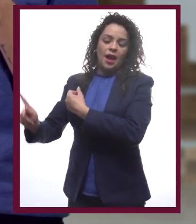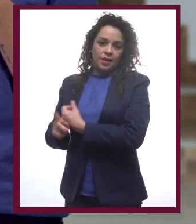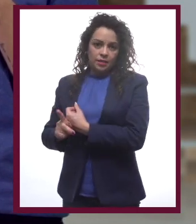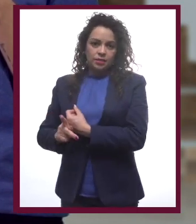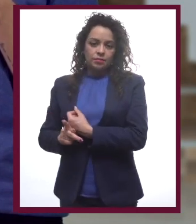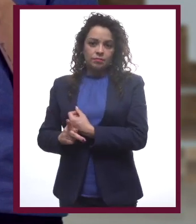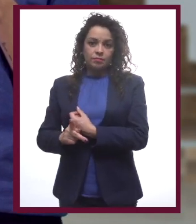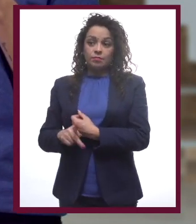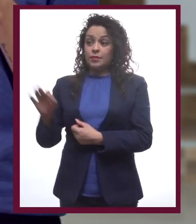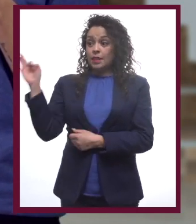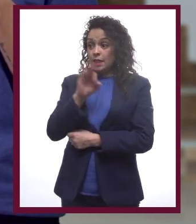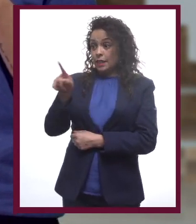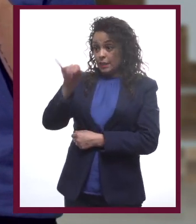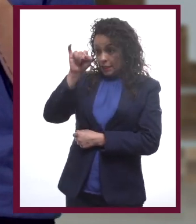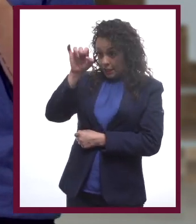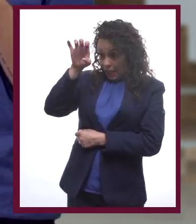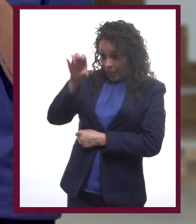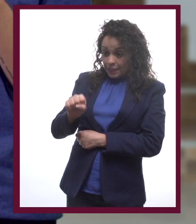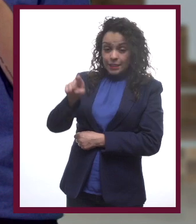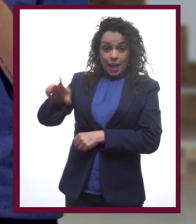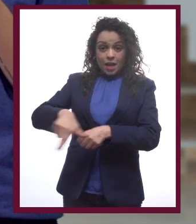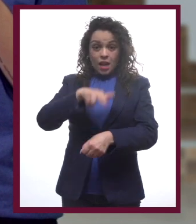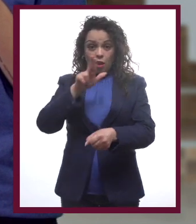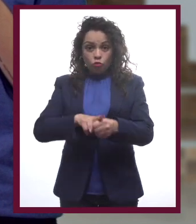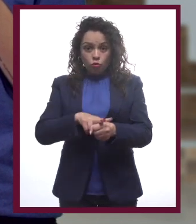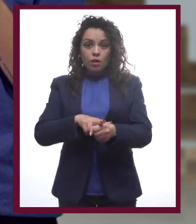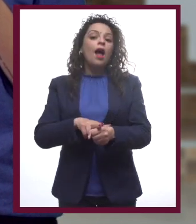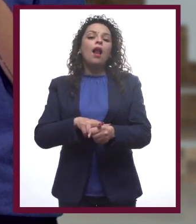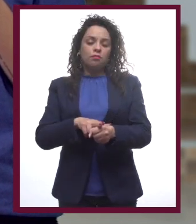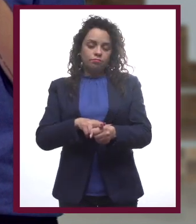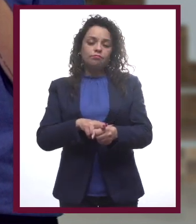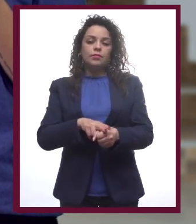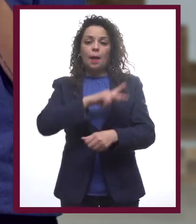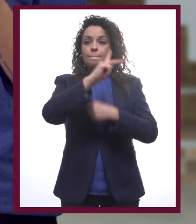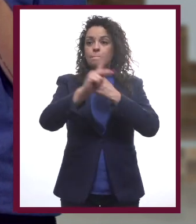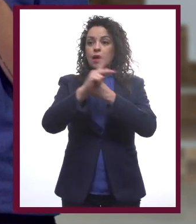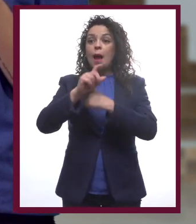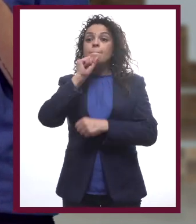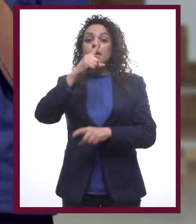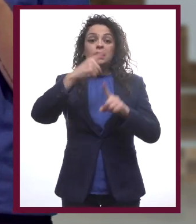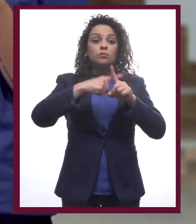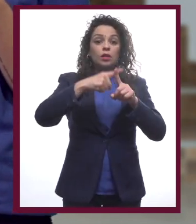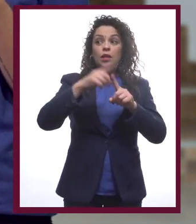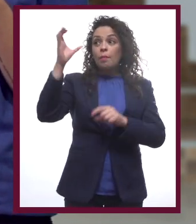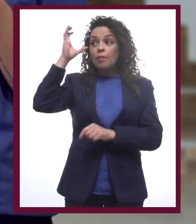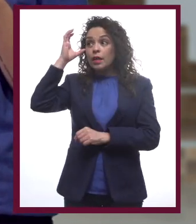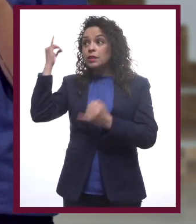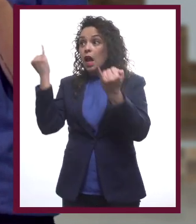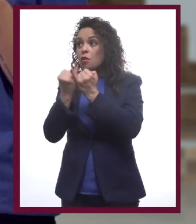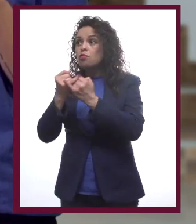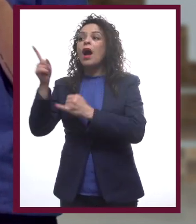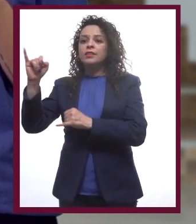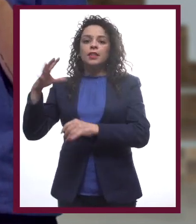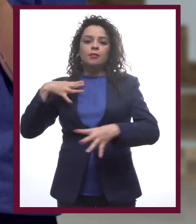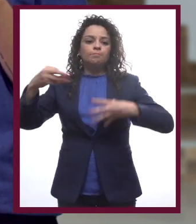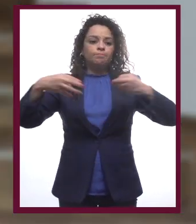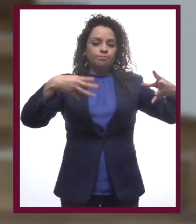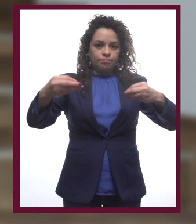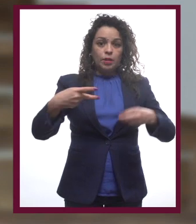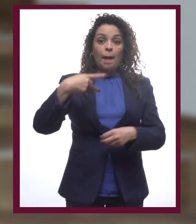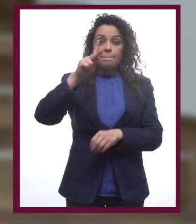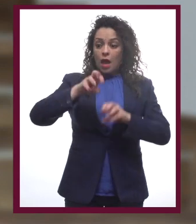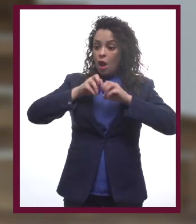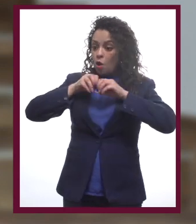diferentes países. Si fuera natural, solo habría afectado a países con la misma temperatura que en China. En cambio,